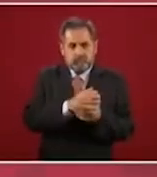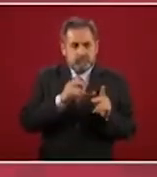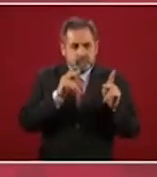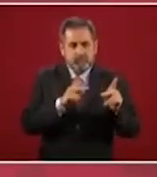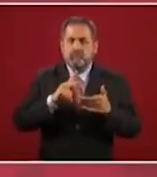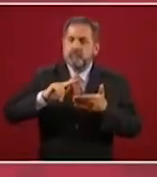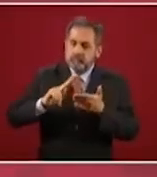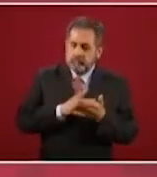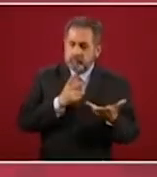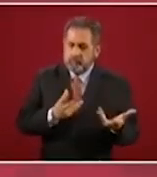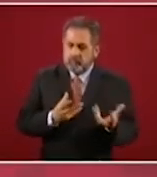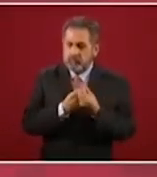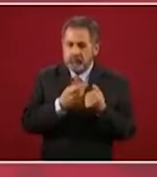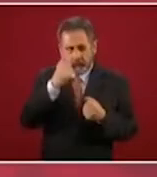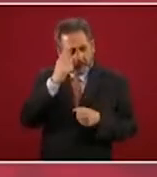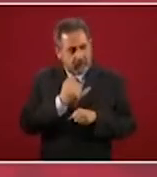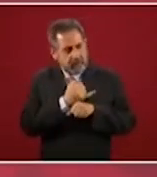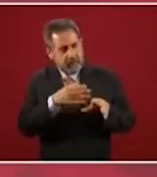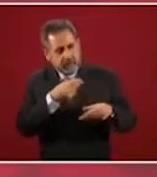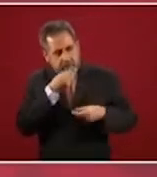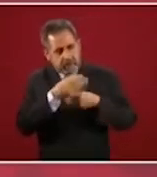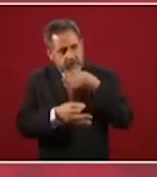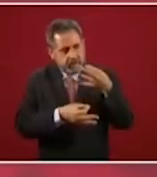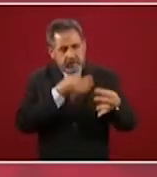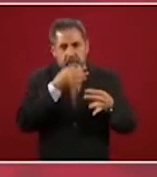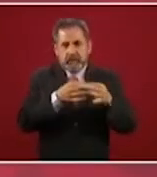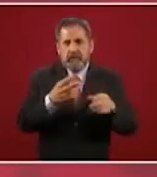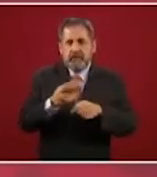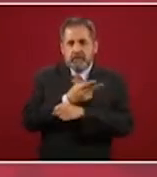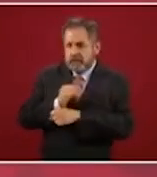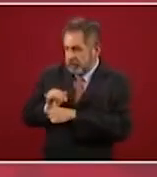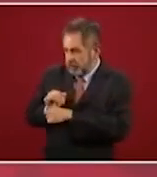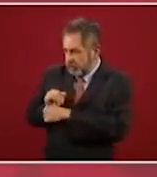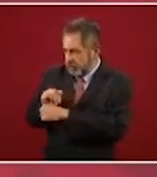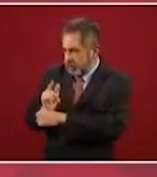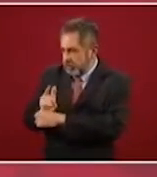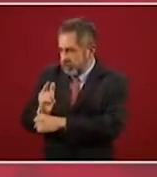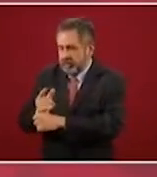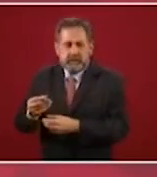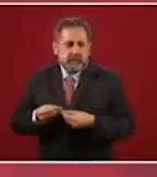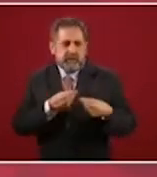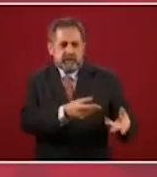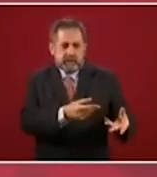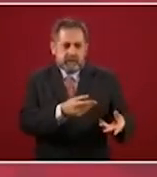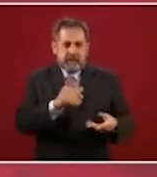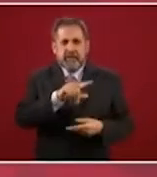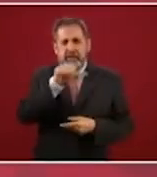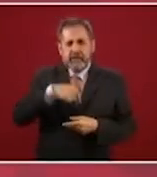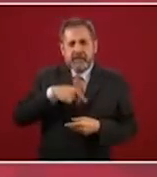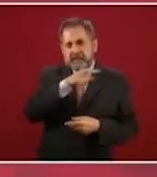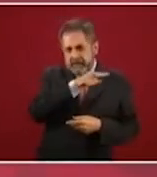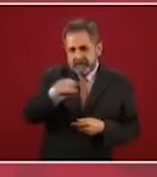me voy a volver a reunir con ellos para informarles cómo va la investigación y luego yo voy a ir